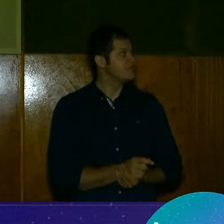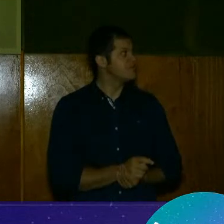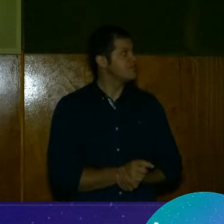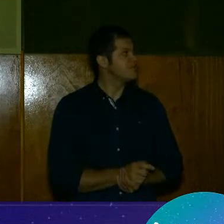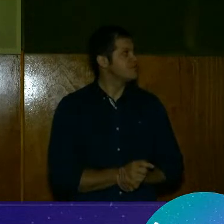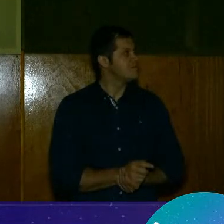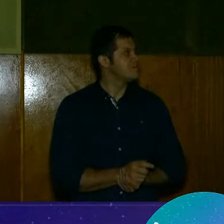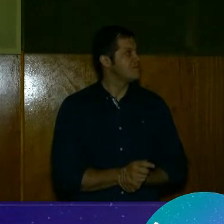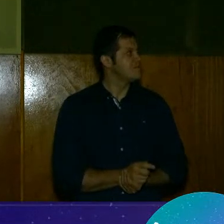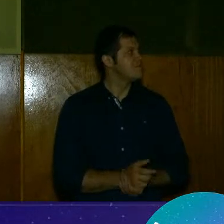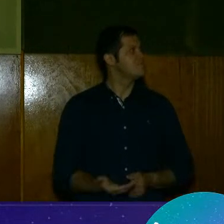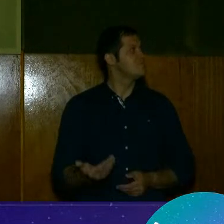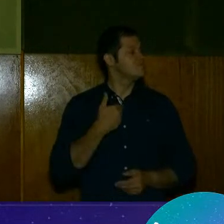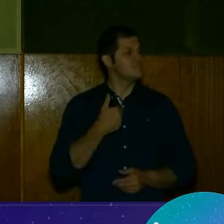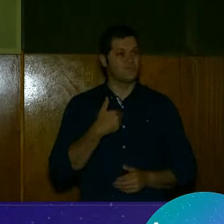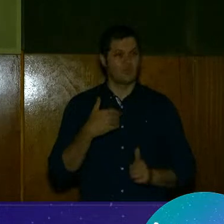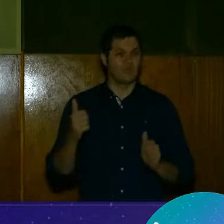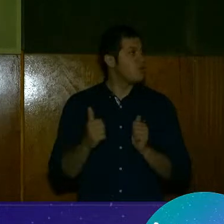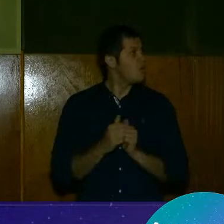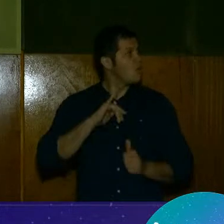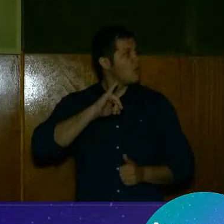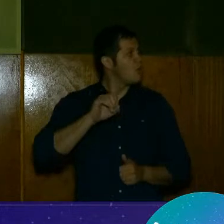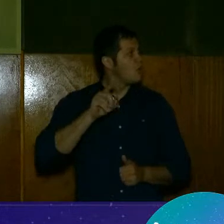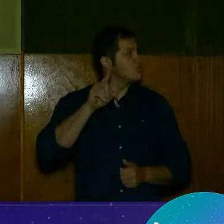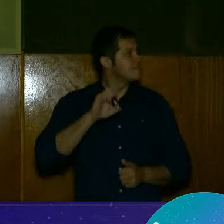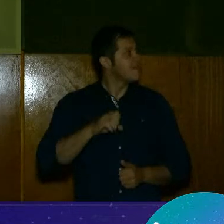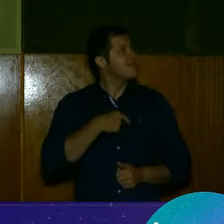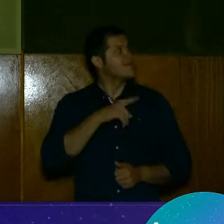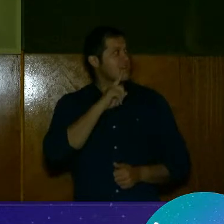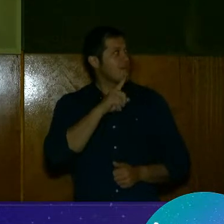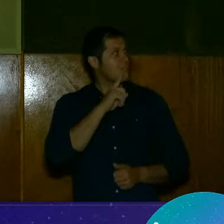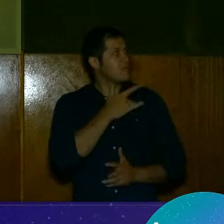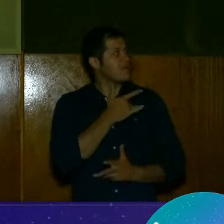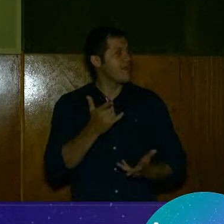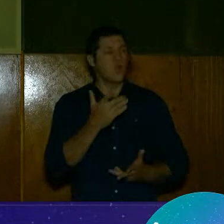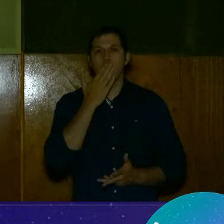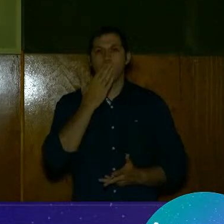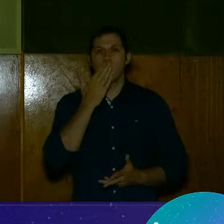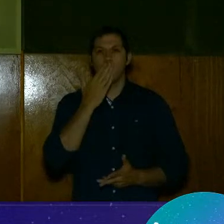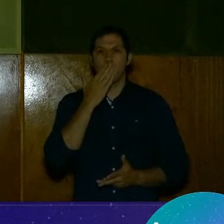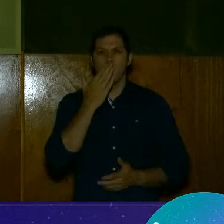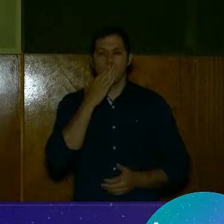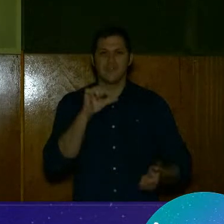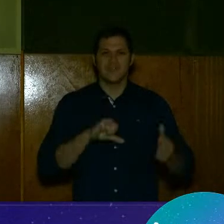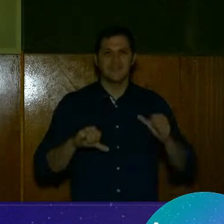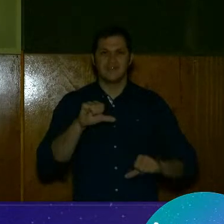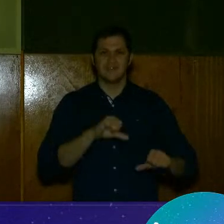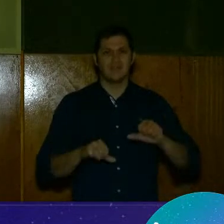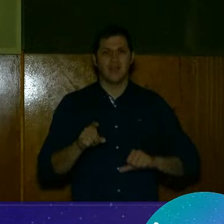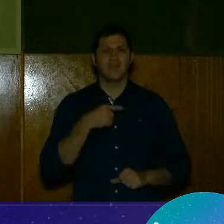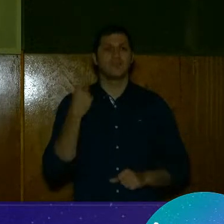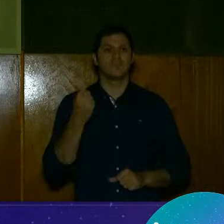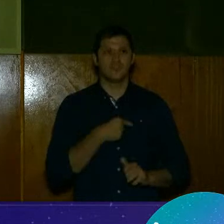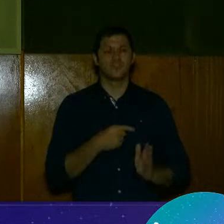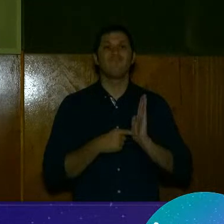muchas muchas mujeres y como decía el alcalde al principio